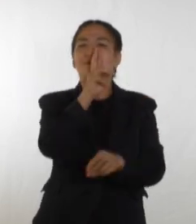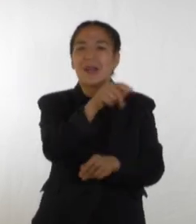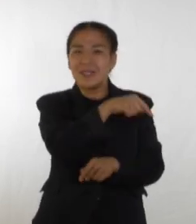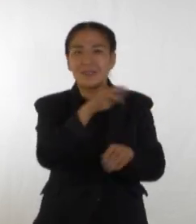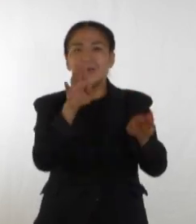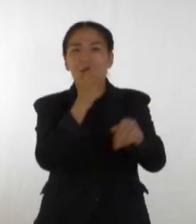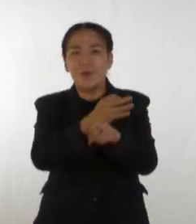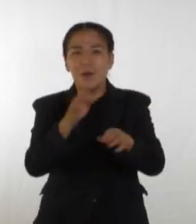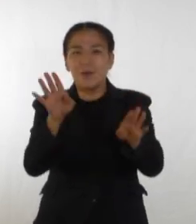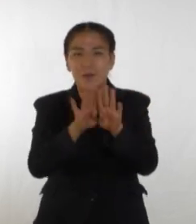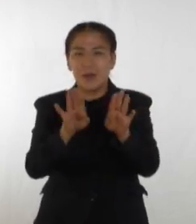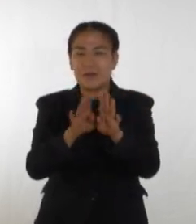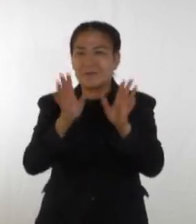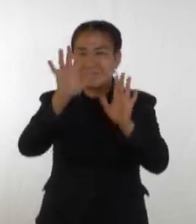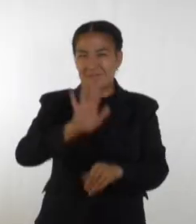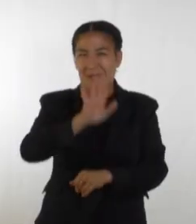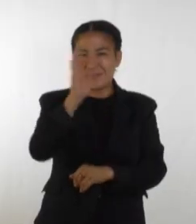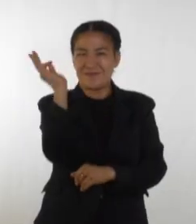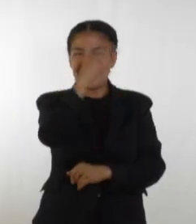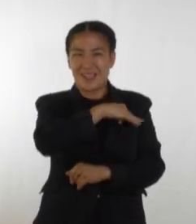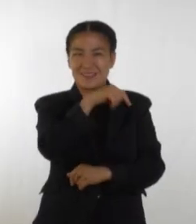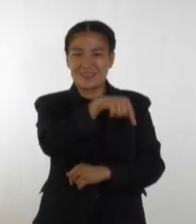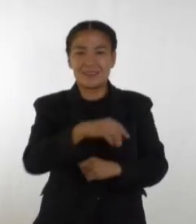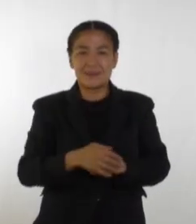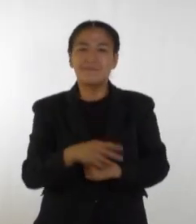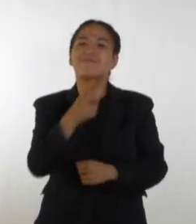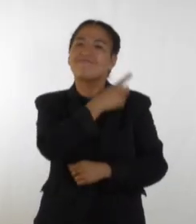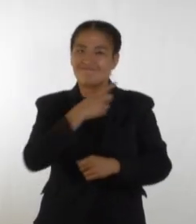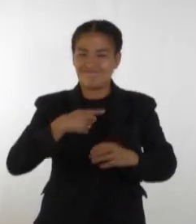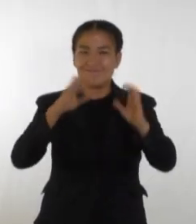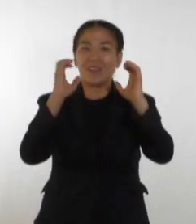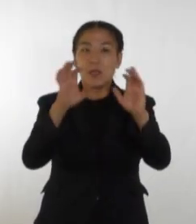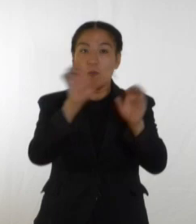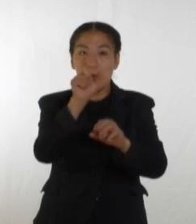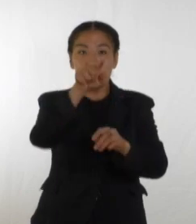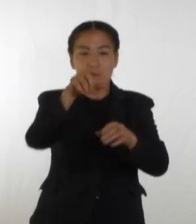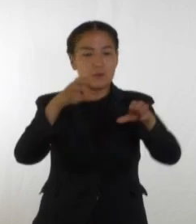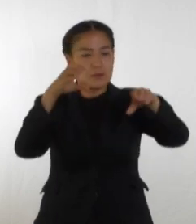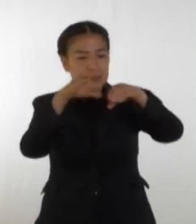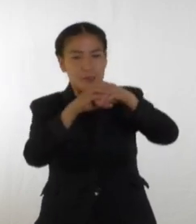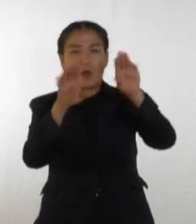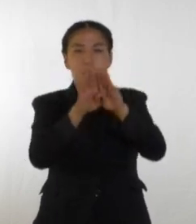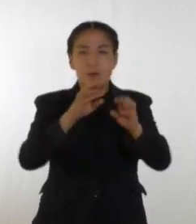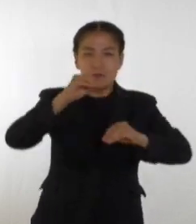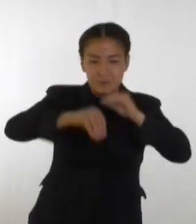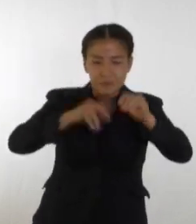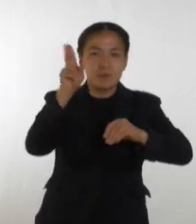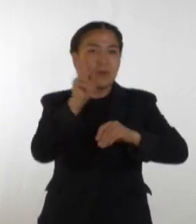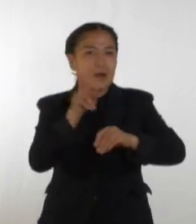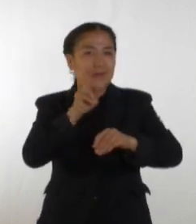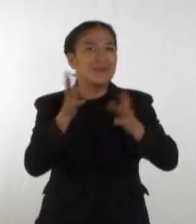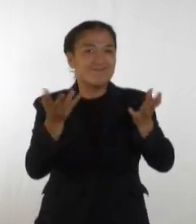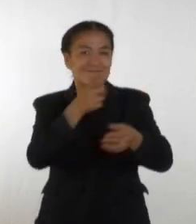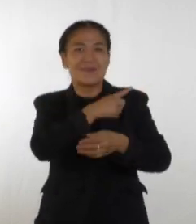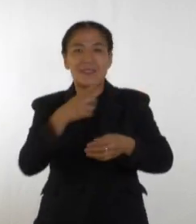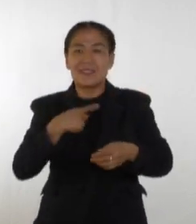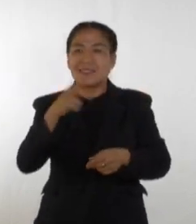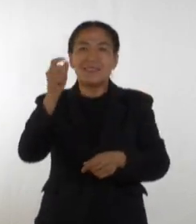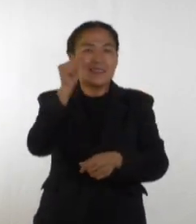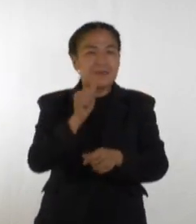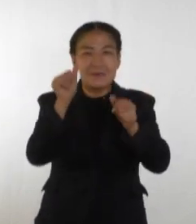los resultados de nuestro experimento estarían falseados. Por eso tenemos que tener cuidado al diseñar las condiciones de nuestros